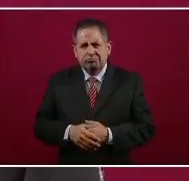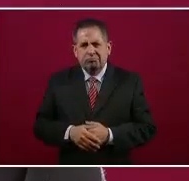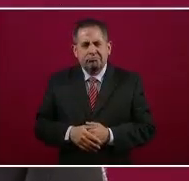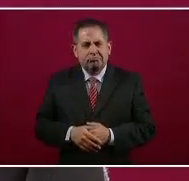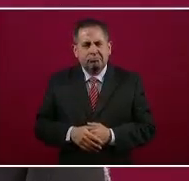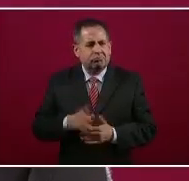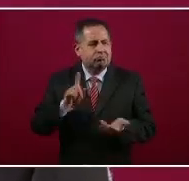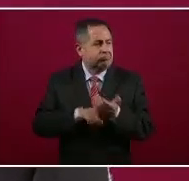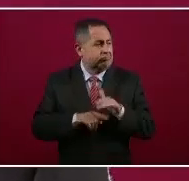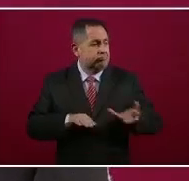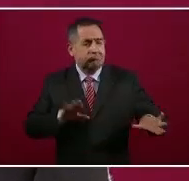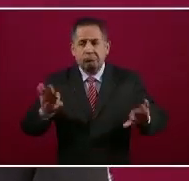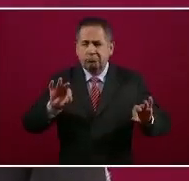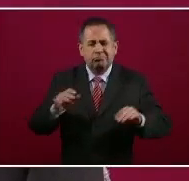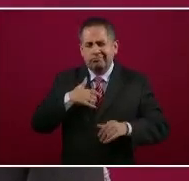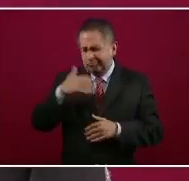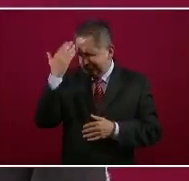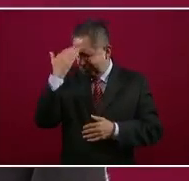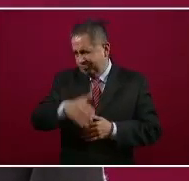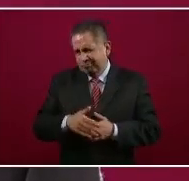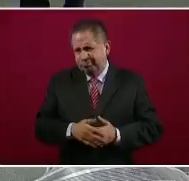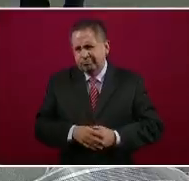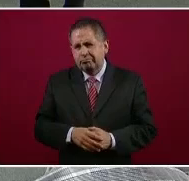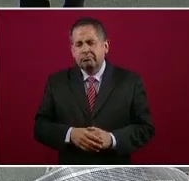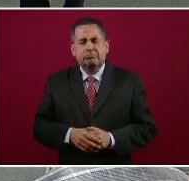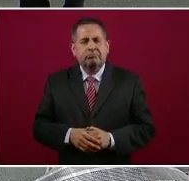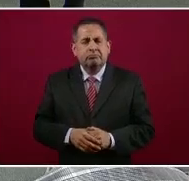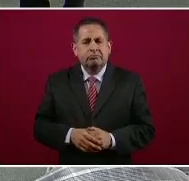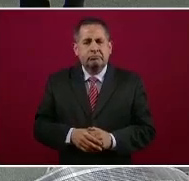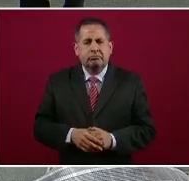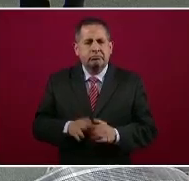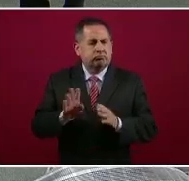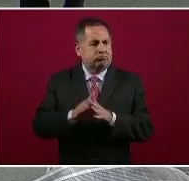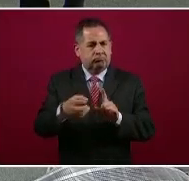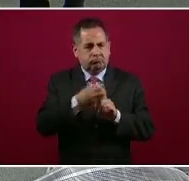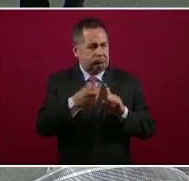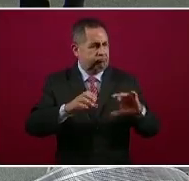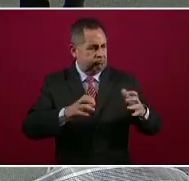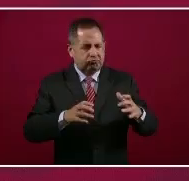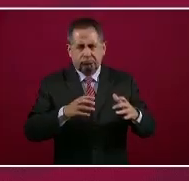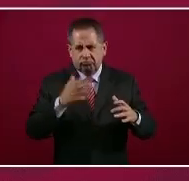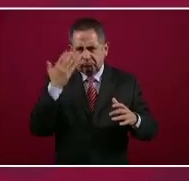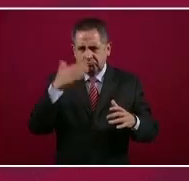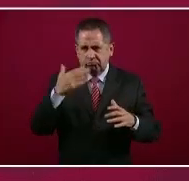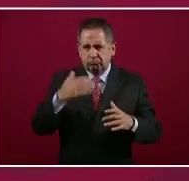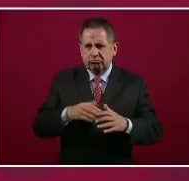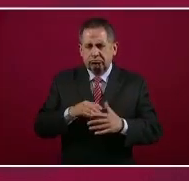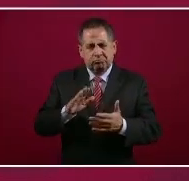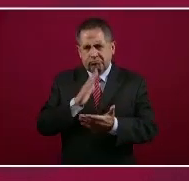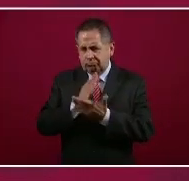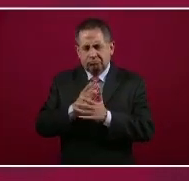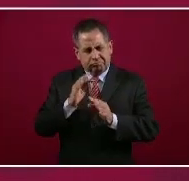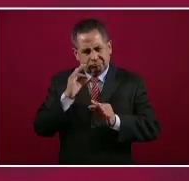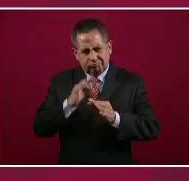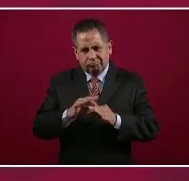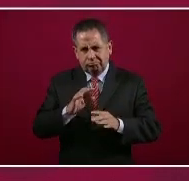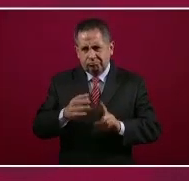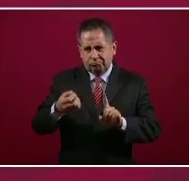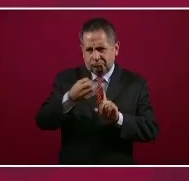que actúen provocados como organización bastante